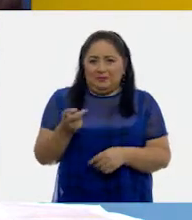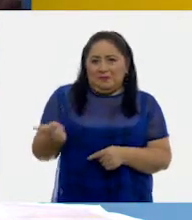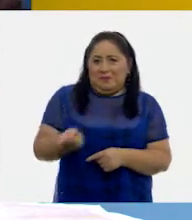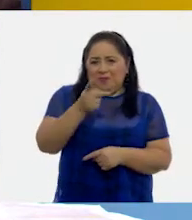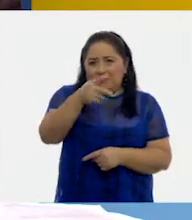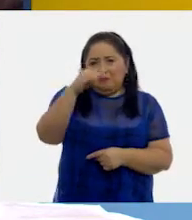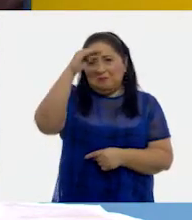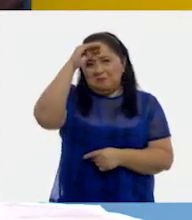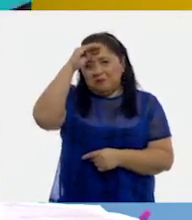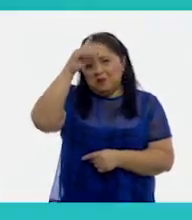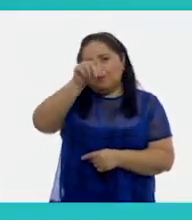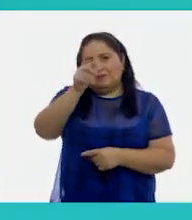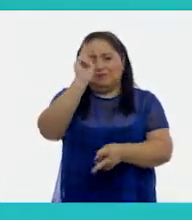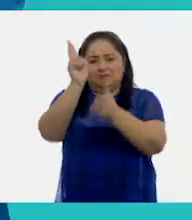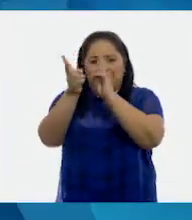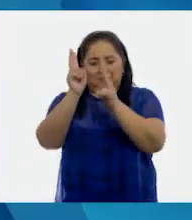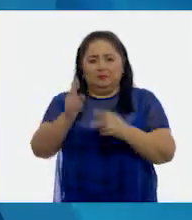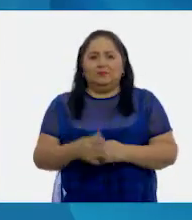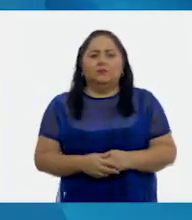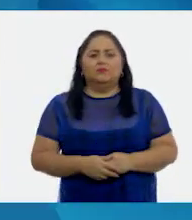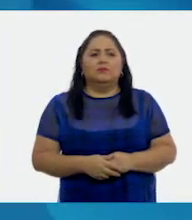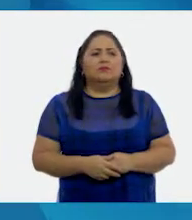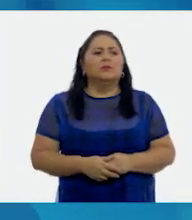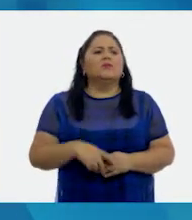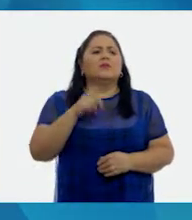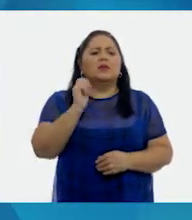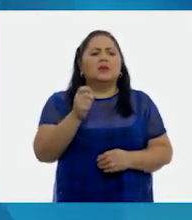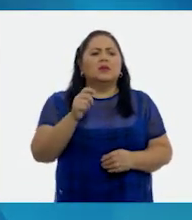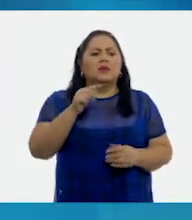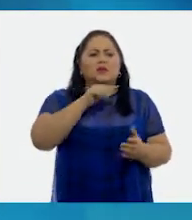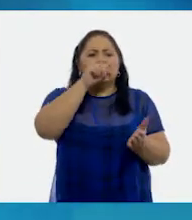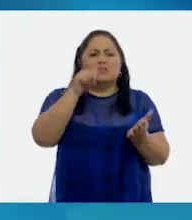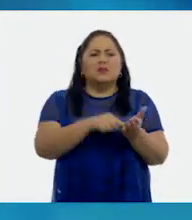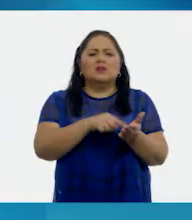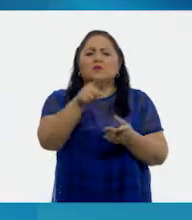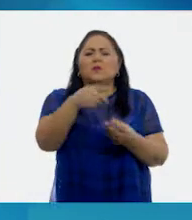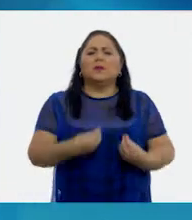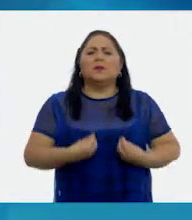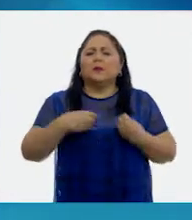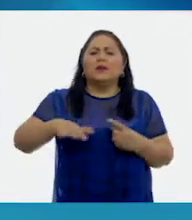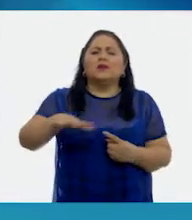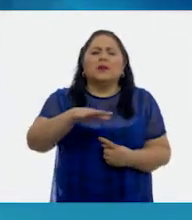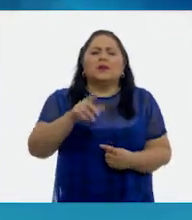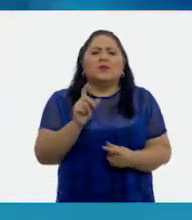preguntas. ¿En qué tipo de localidad vives?